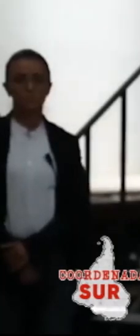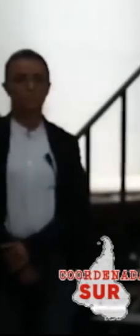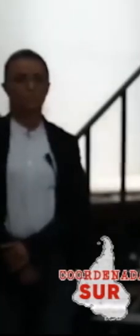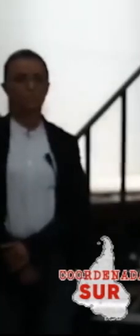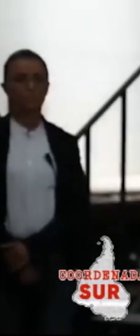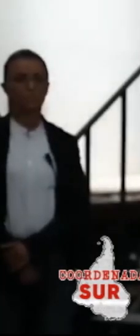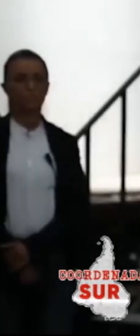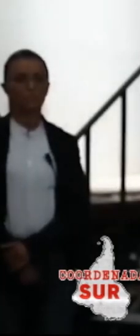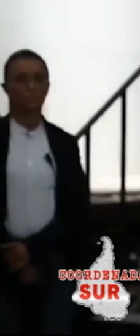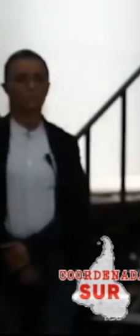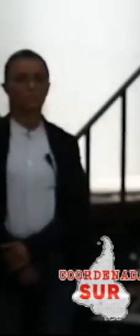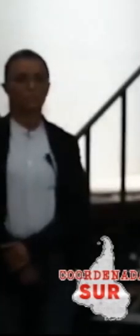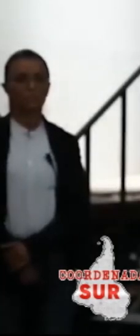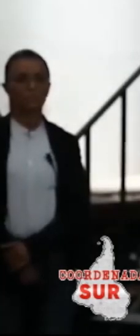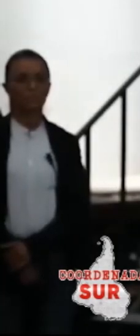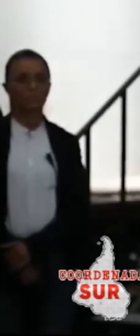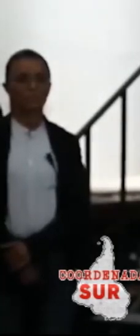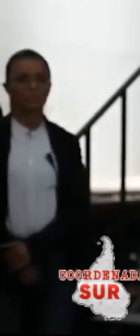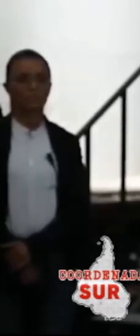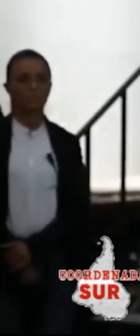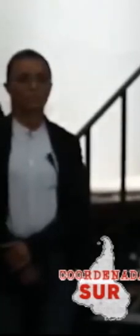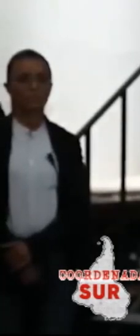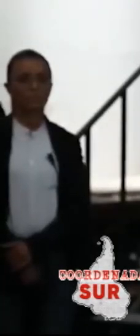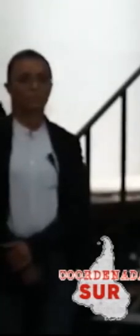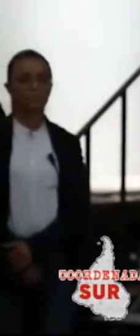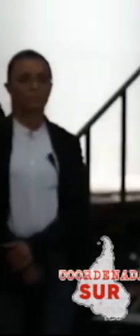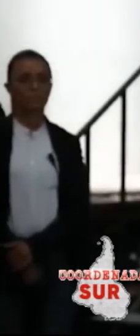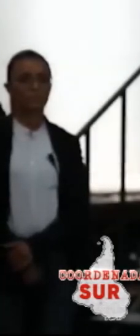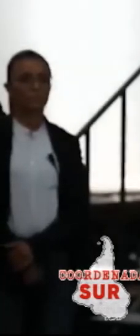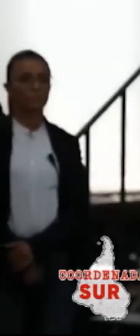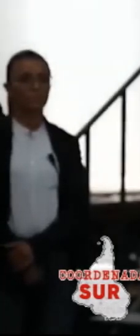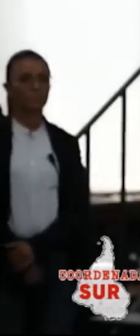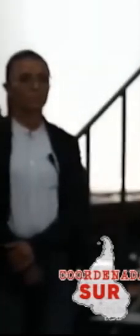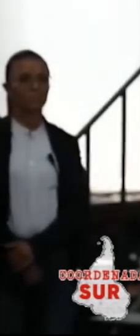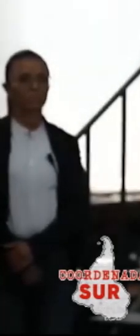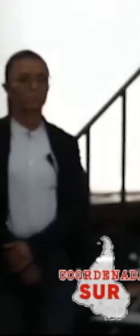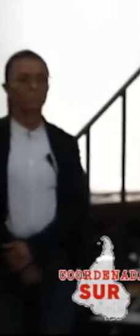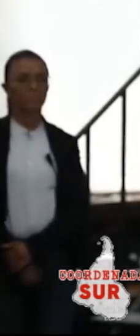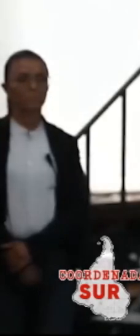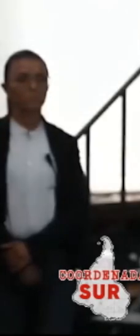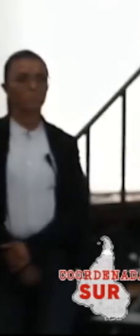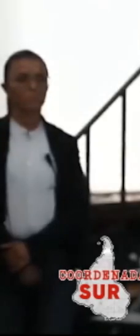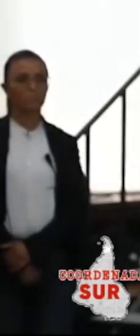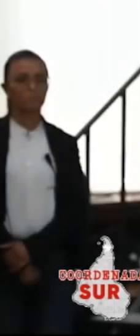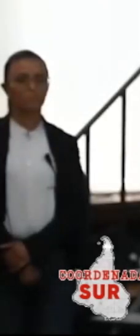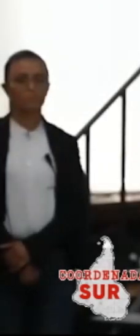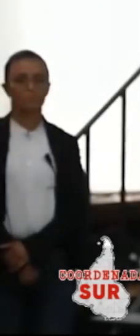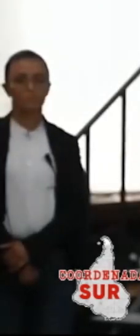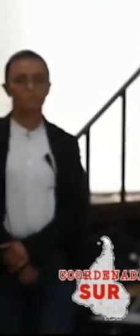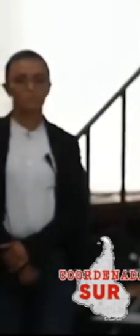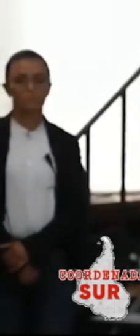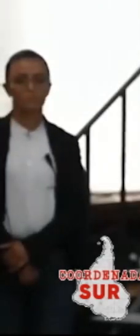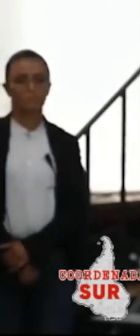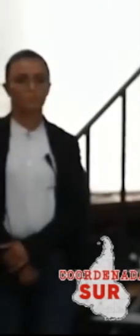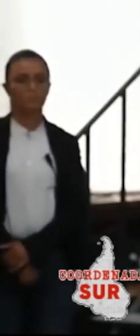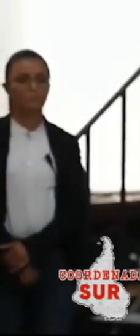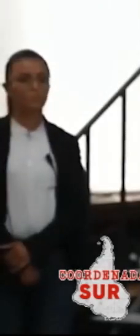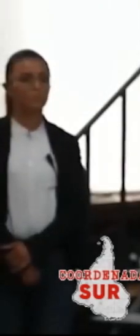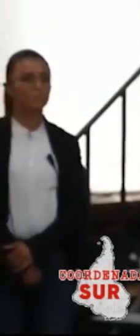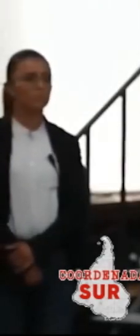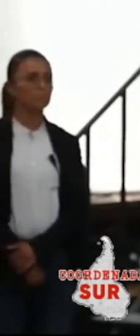niegan a aceptar este resultado y han puesto en marcha un plan para romper el